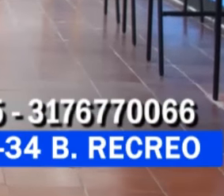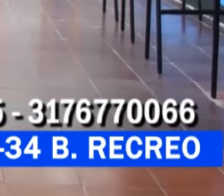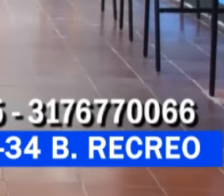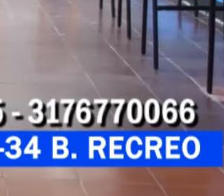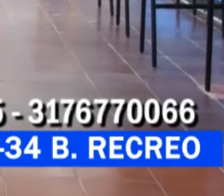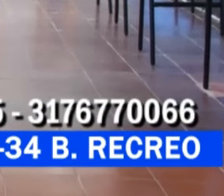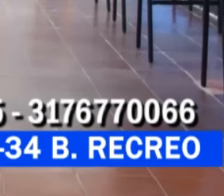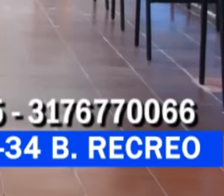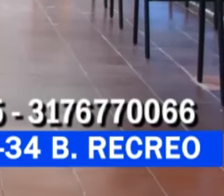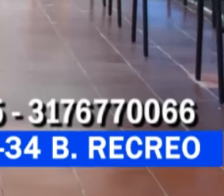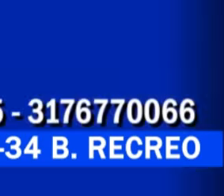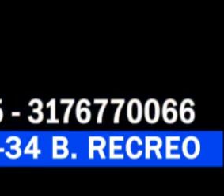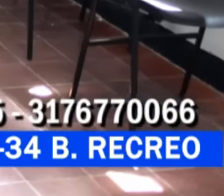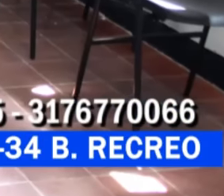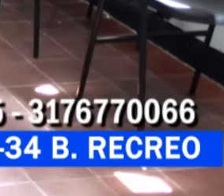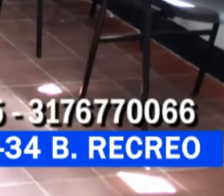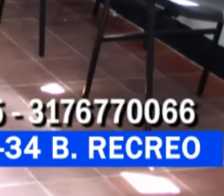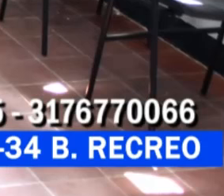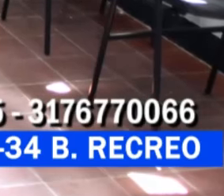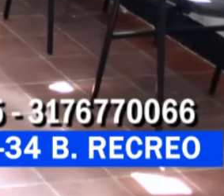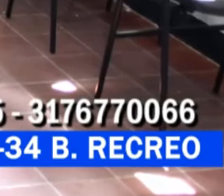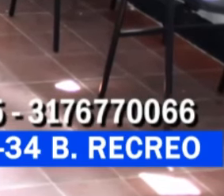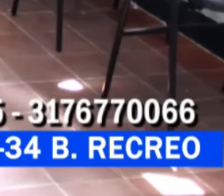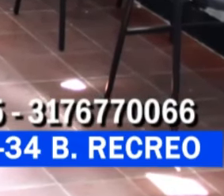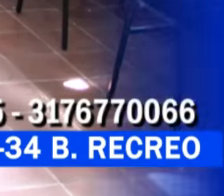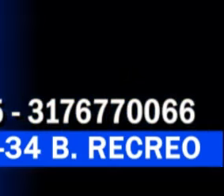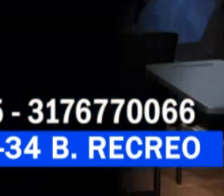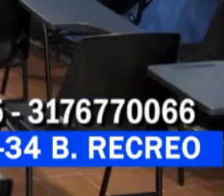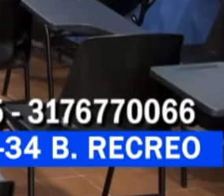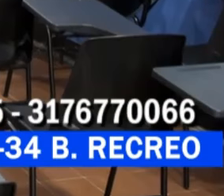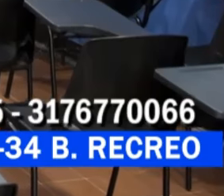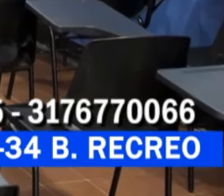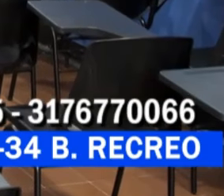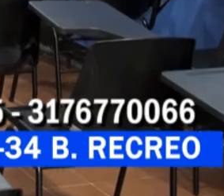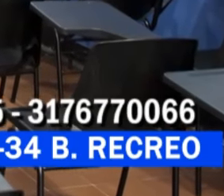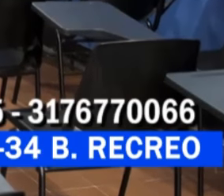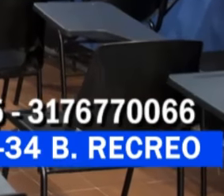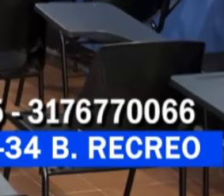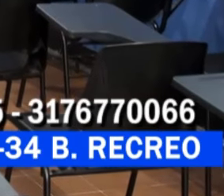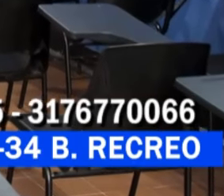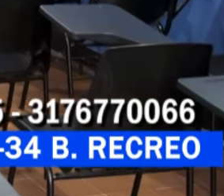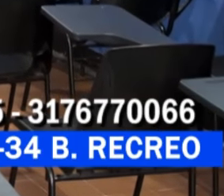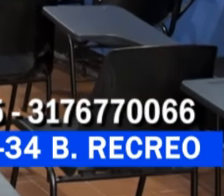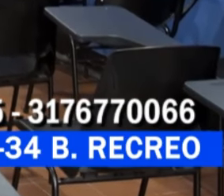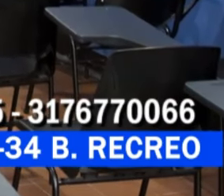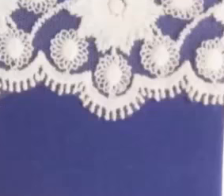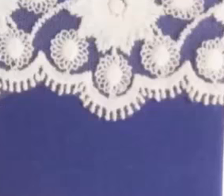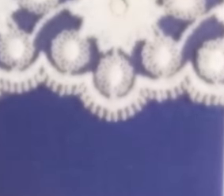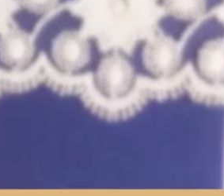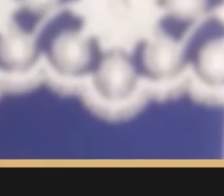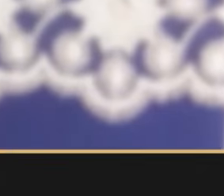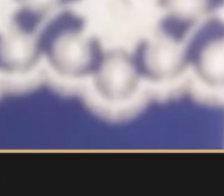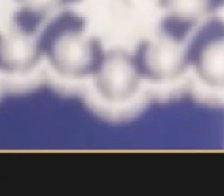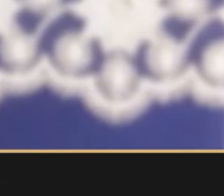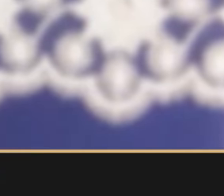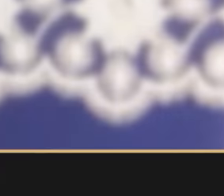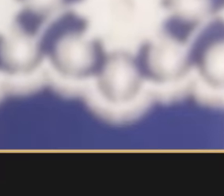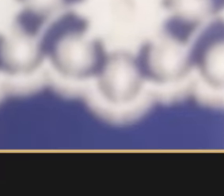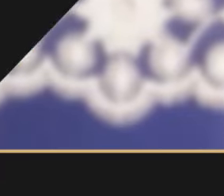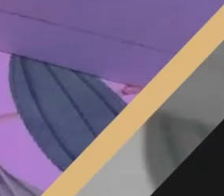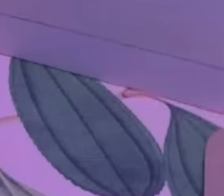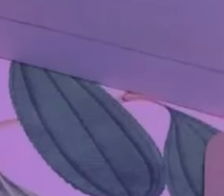de clase con capacidad hasta para 30 personas. Mayores informes, carrera 27, número 4634, Barrio Recreo.